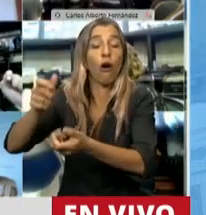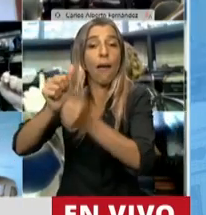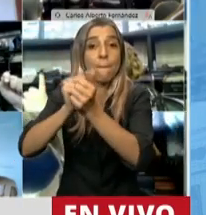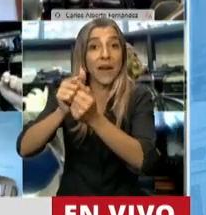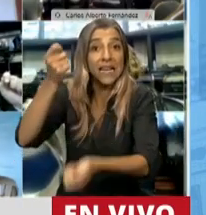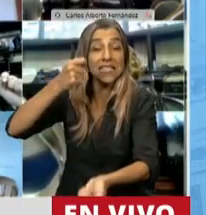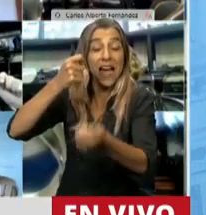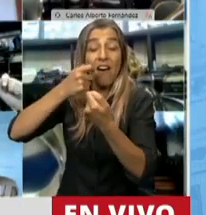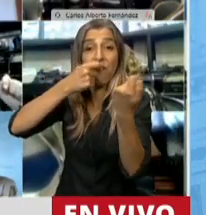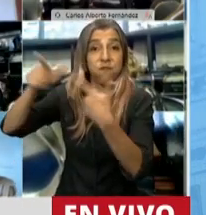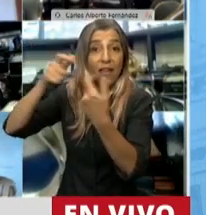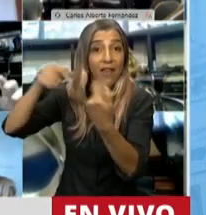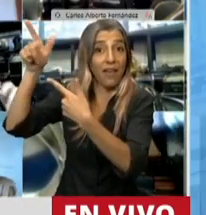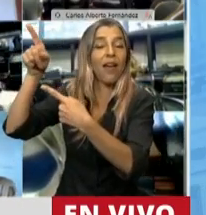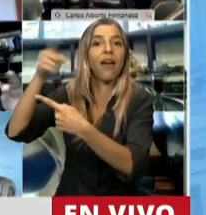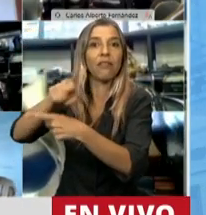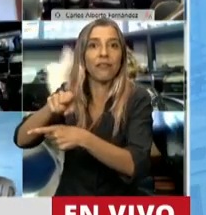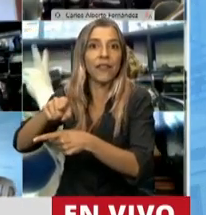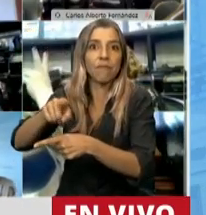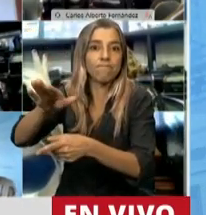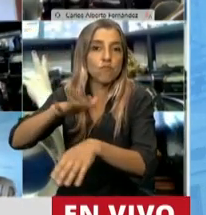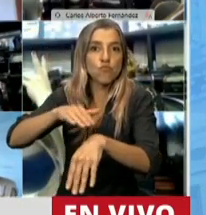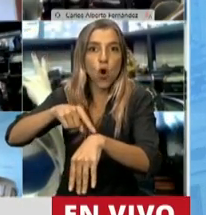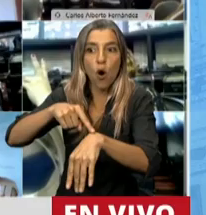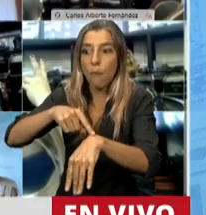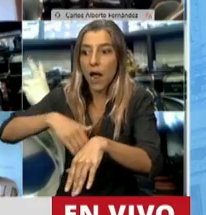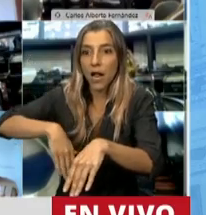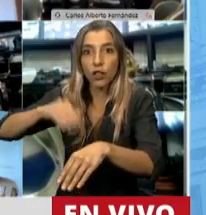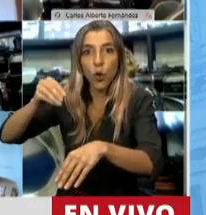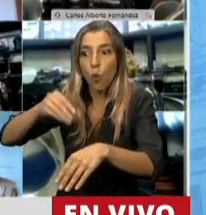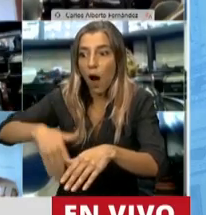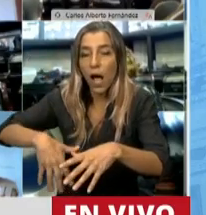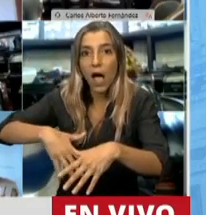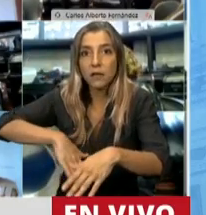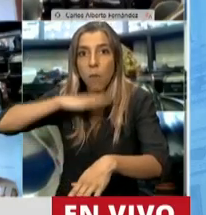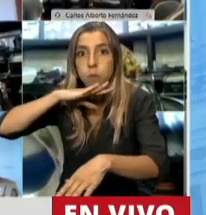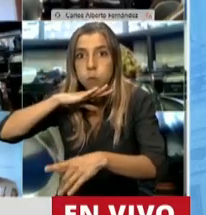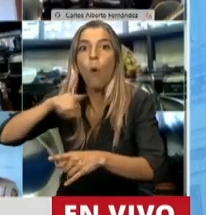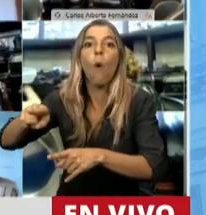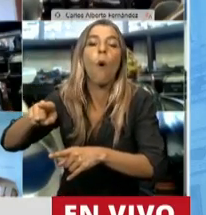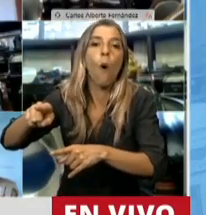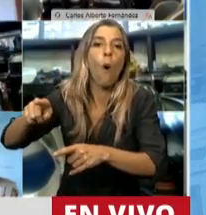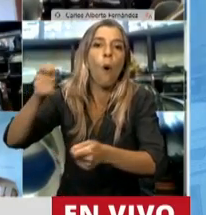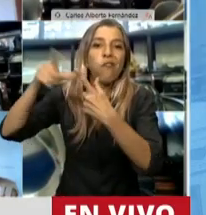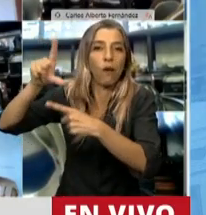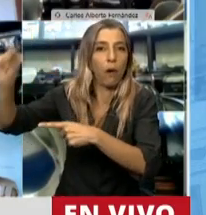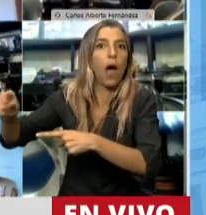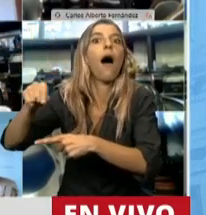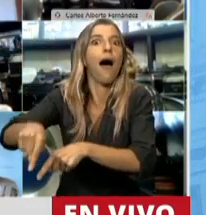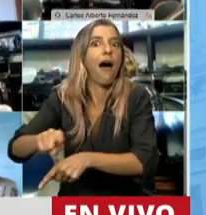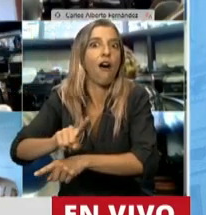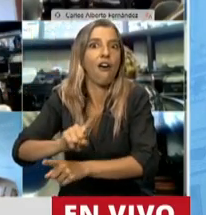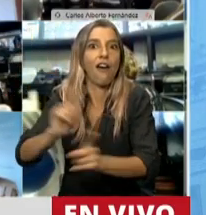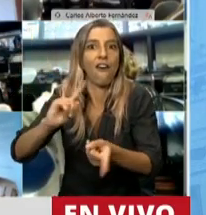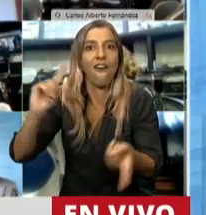cosecha, debían entregarlo todo porque no tenían la capacidad para almacenar. Esa es la aparición del silo bolsa, que nos permite hoy llegar casi a